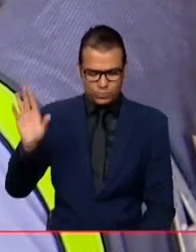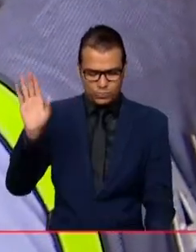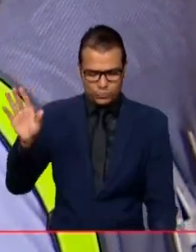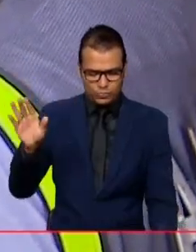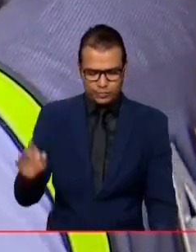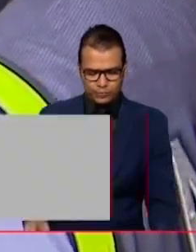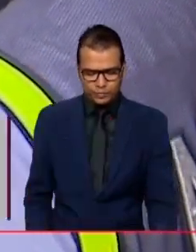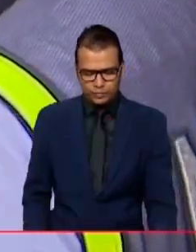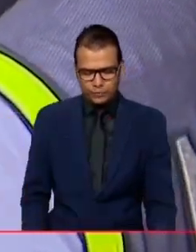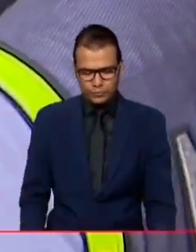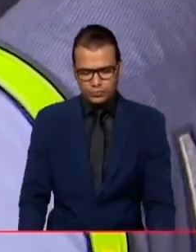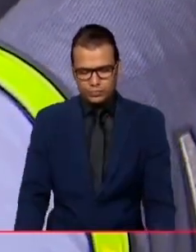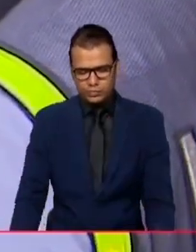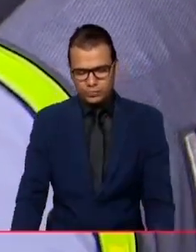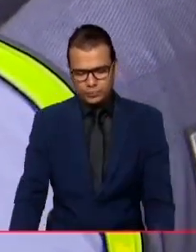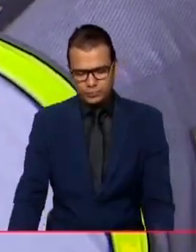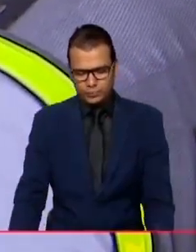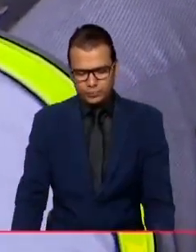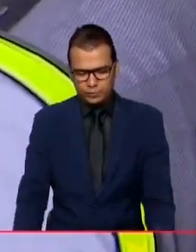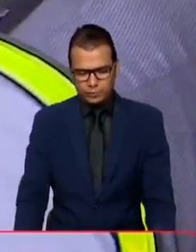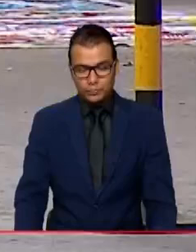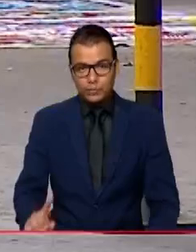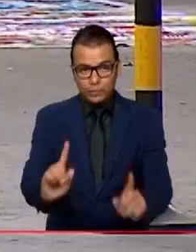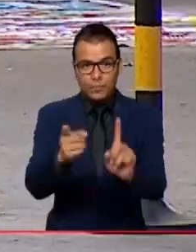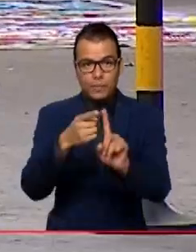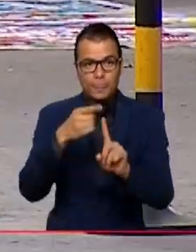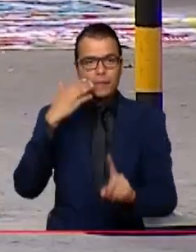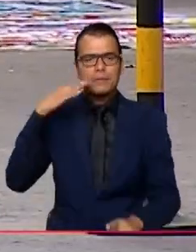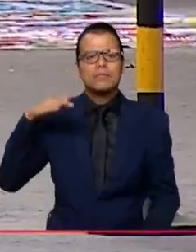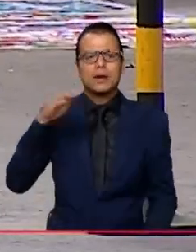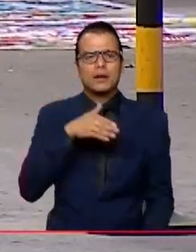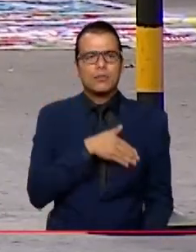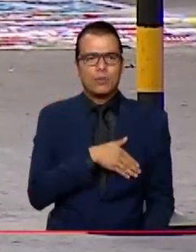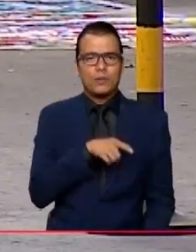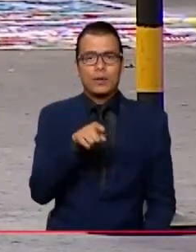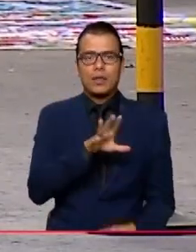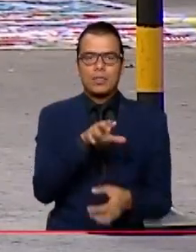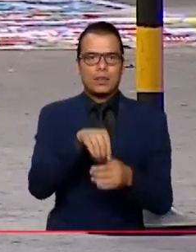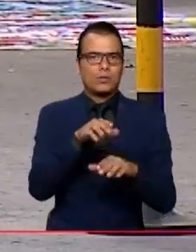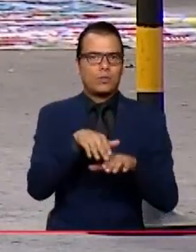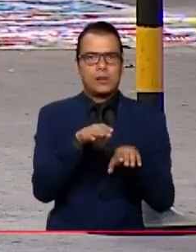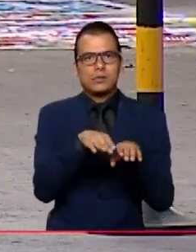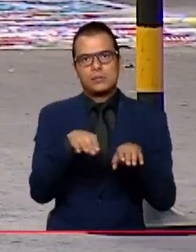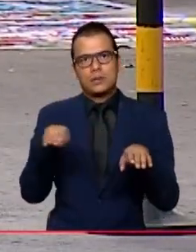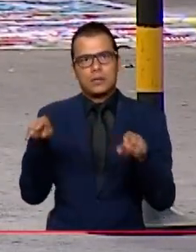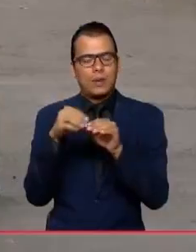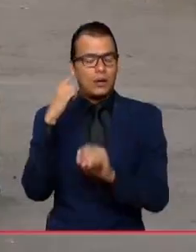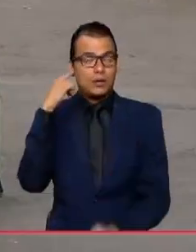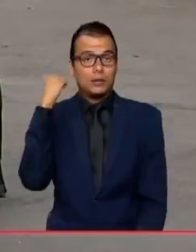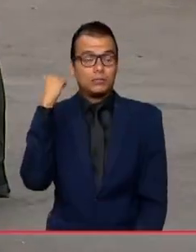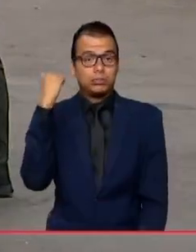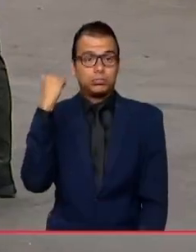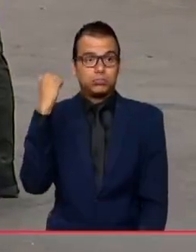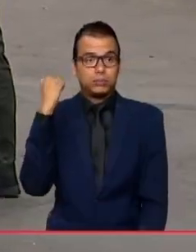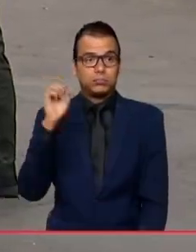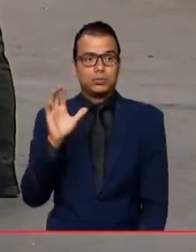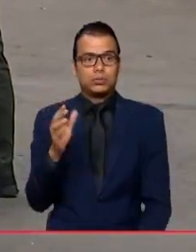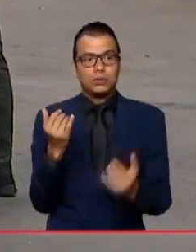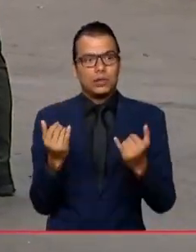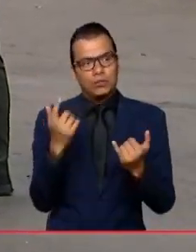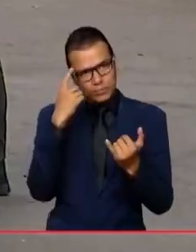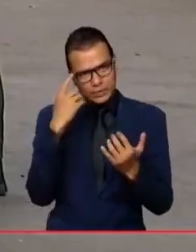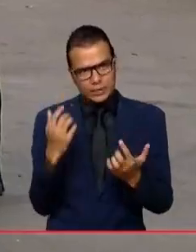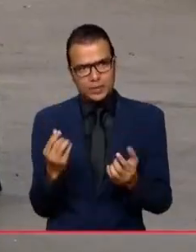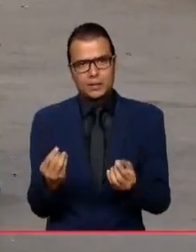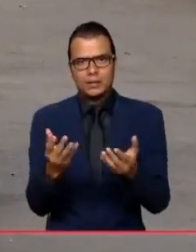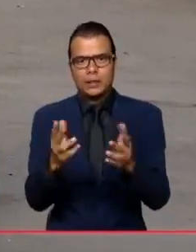La primera intervención fue en el Parque Bolívar, que se había convertido en estacionamiento y el ruido desmedido era permanente, pero hoy buscan que sea un lugar para el disfrute